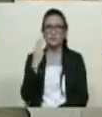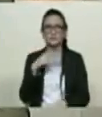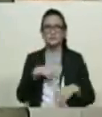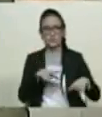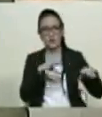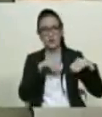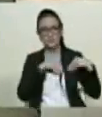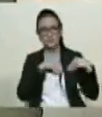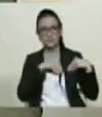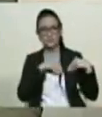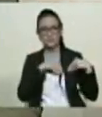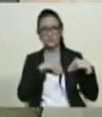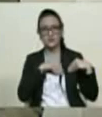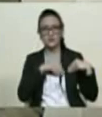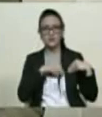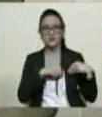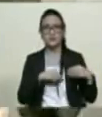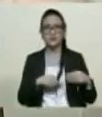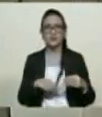asumido